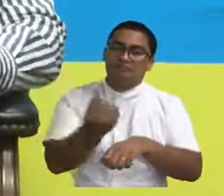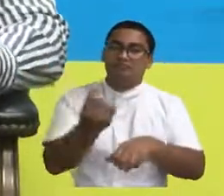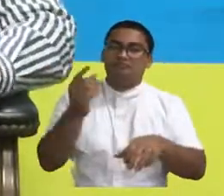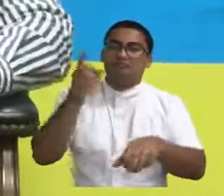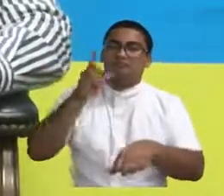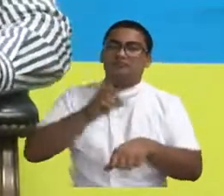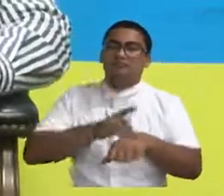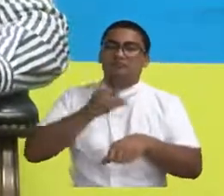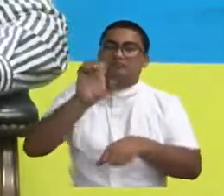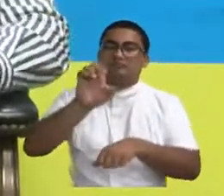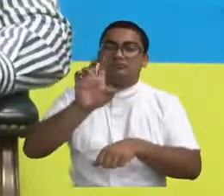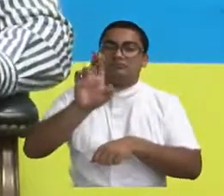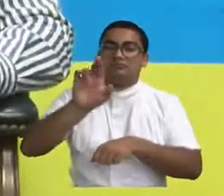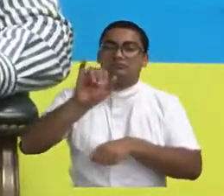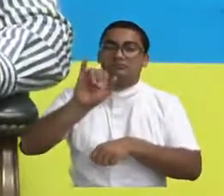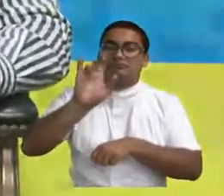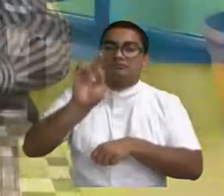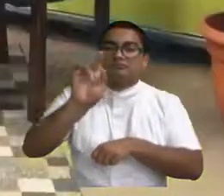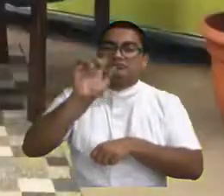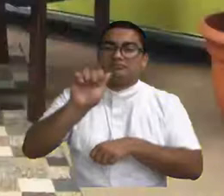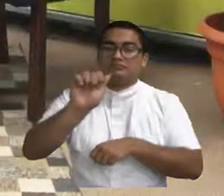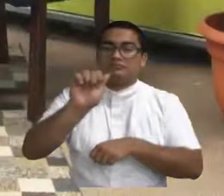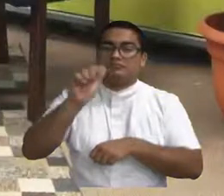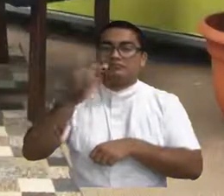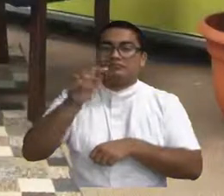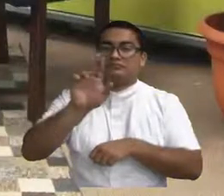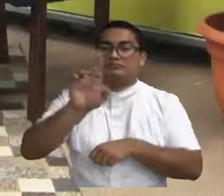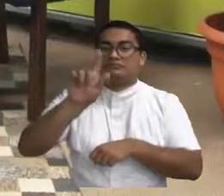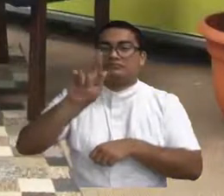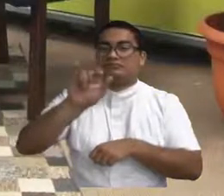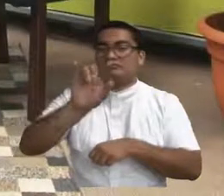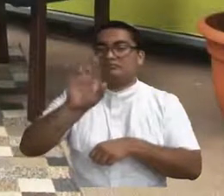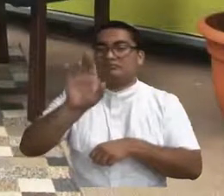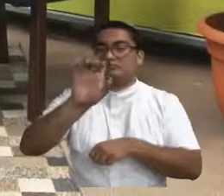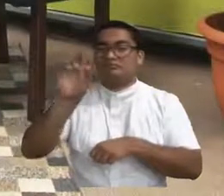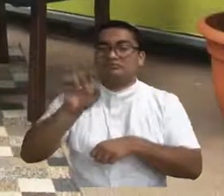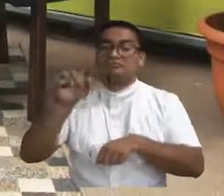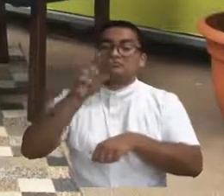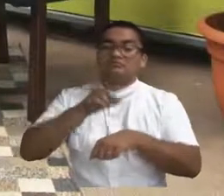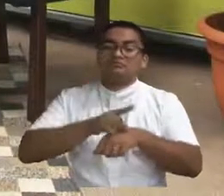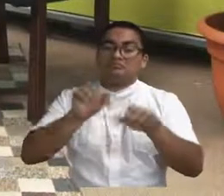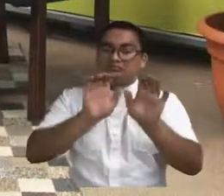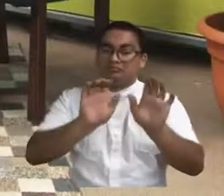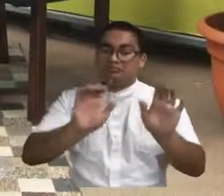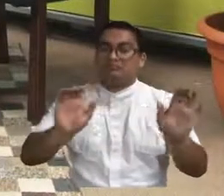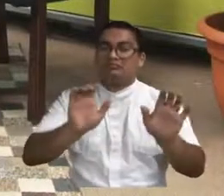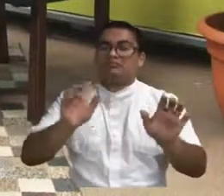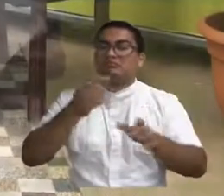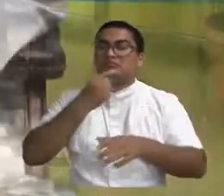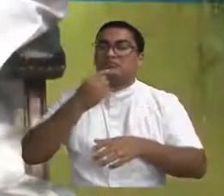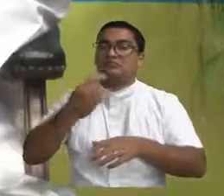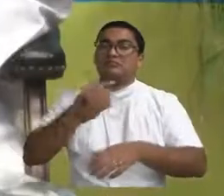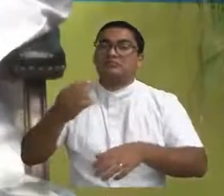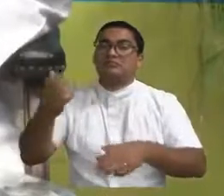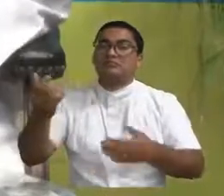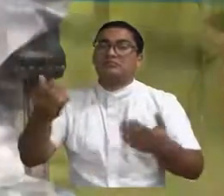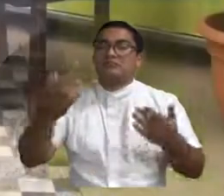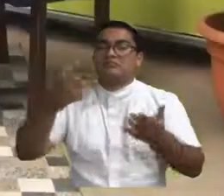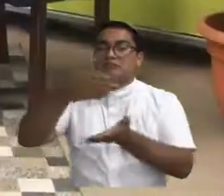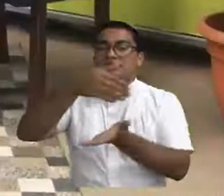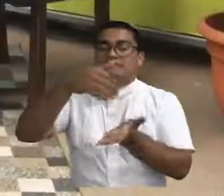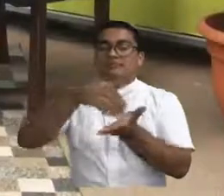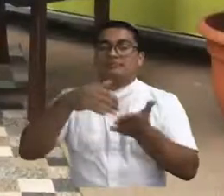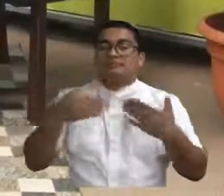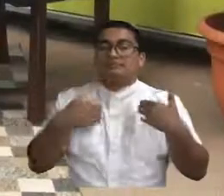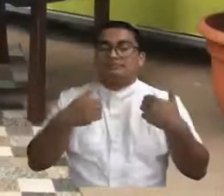del Centro de Salud Pedro Altamirano, ubicado en el distrito número 5 de Managua. Bienvenida, doctora. Gracias.